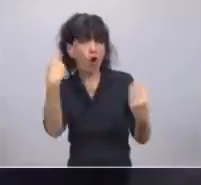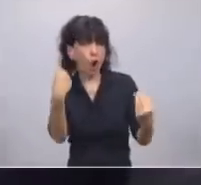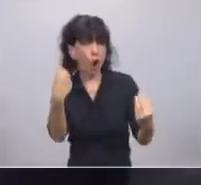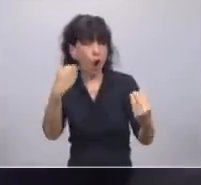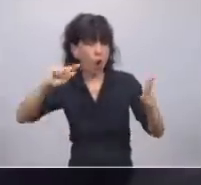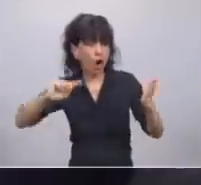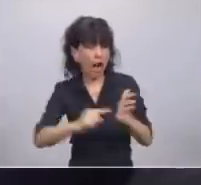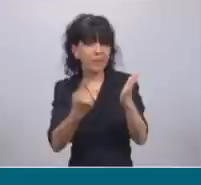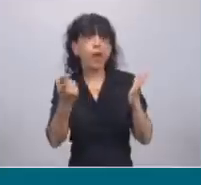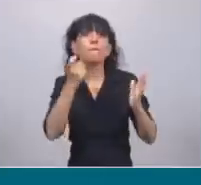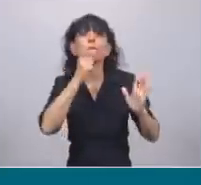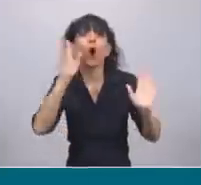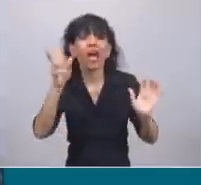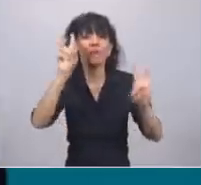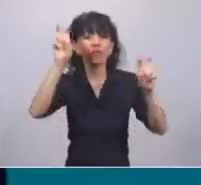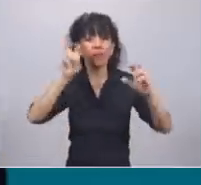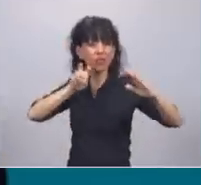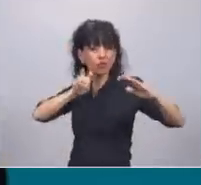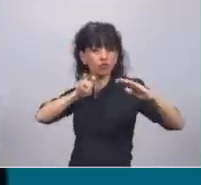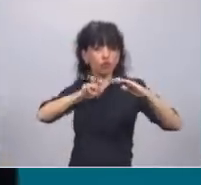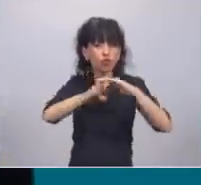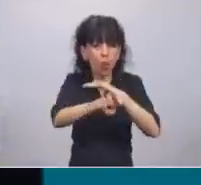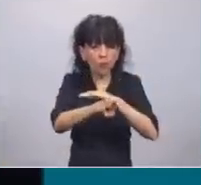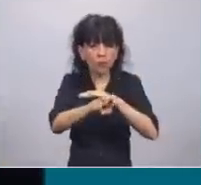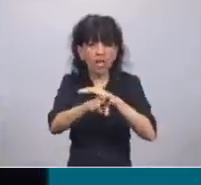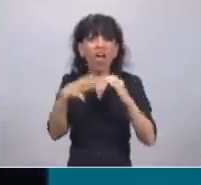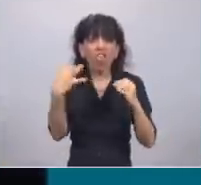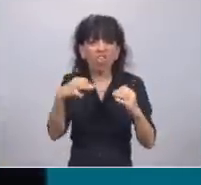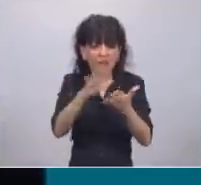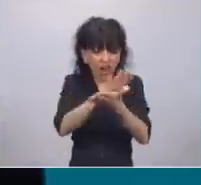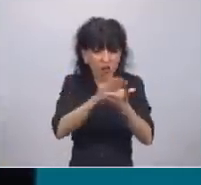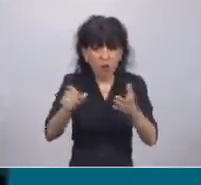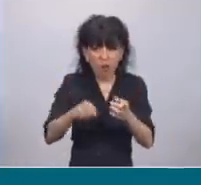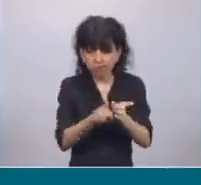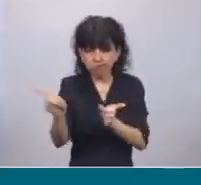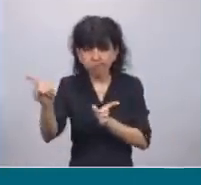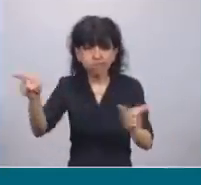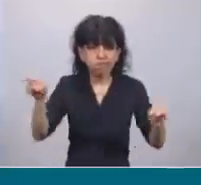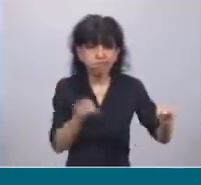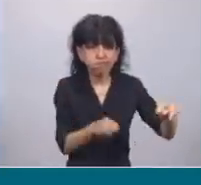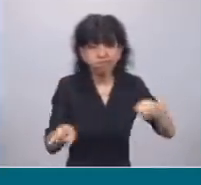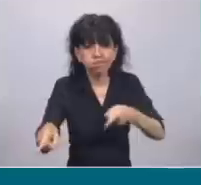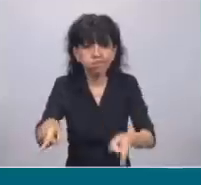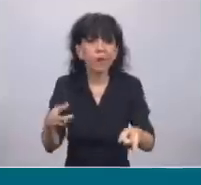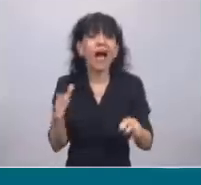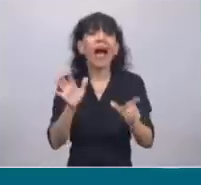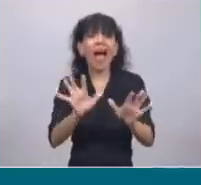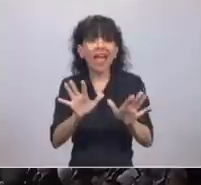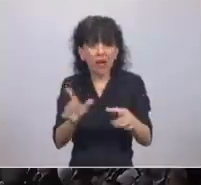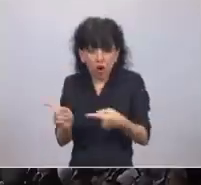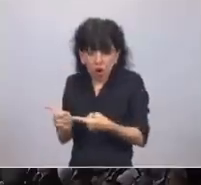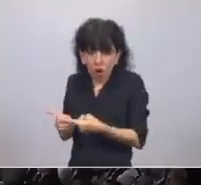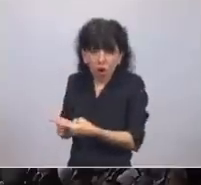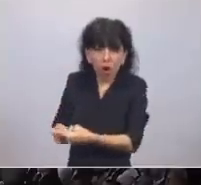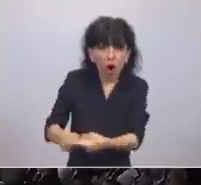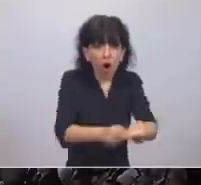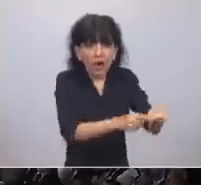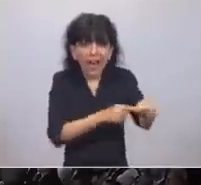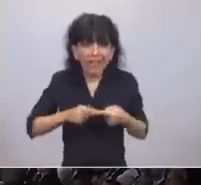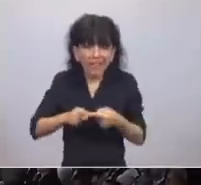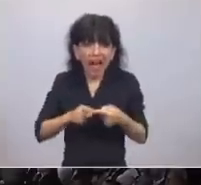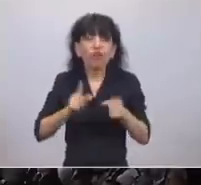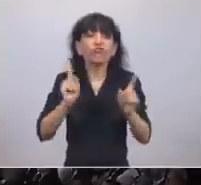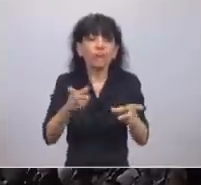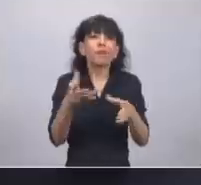que extiende la red de subterráneos, que conecta de manera multimodal colectivo